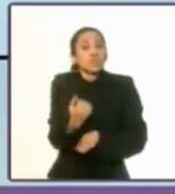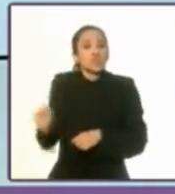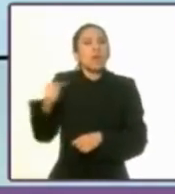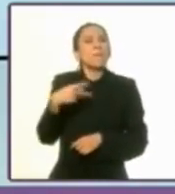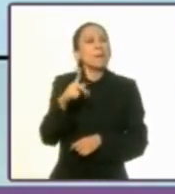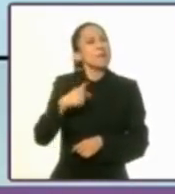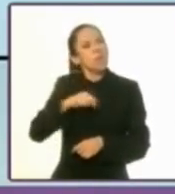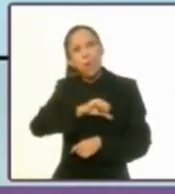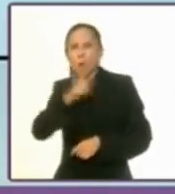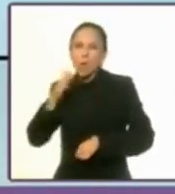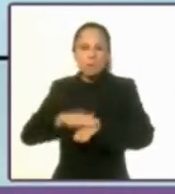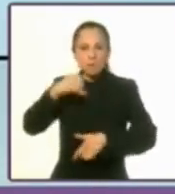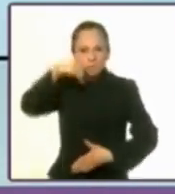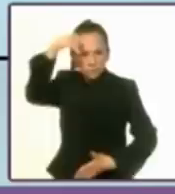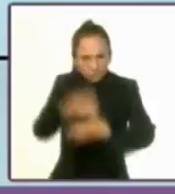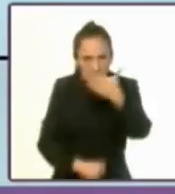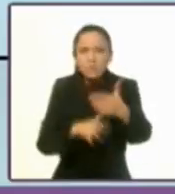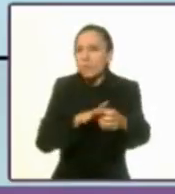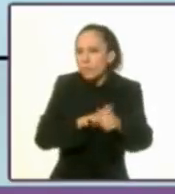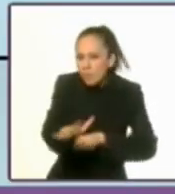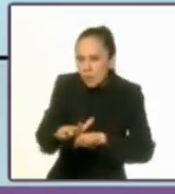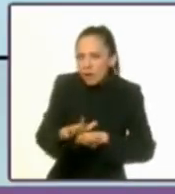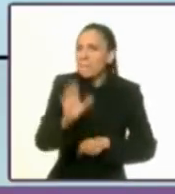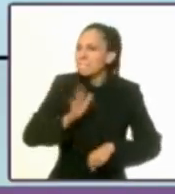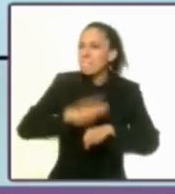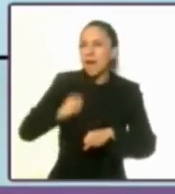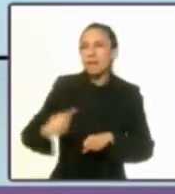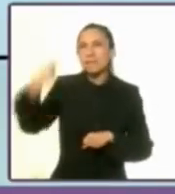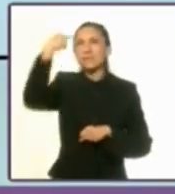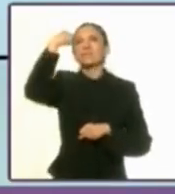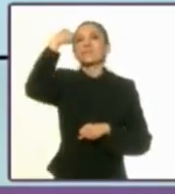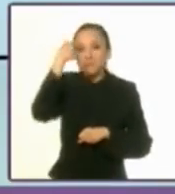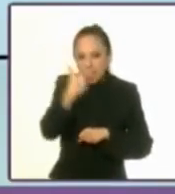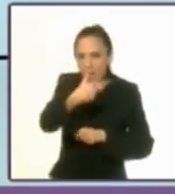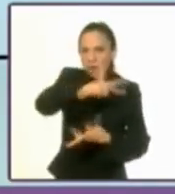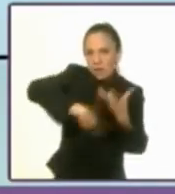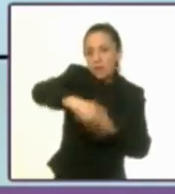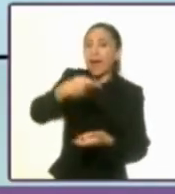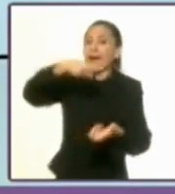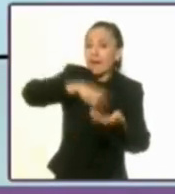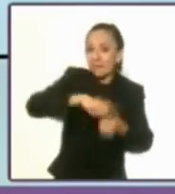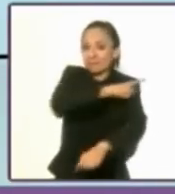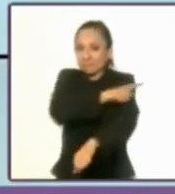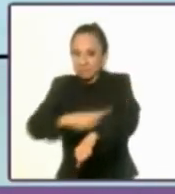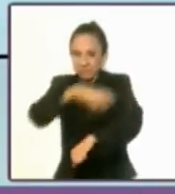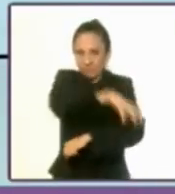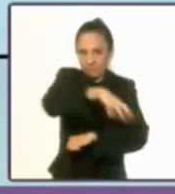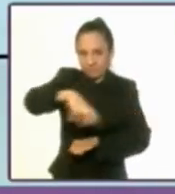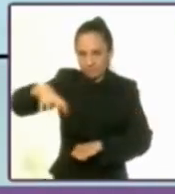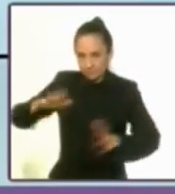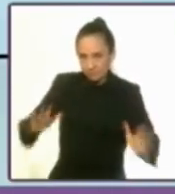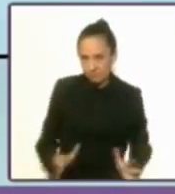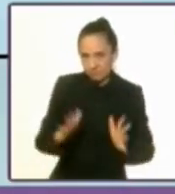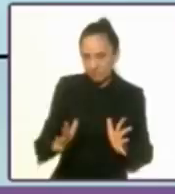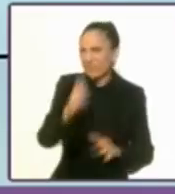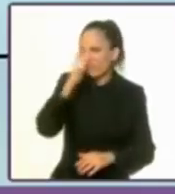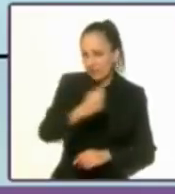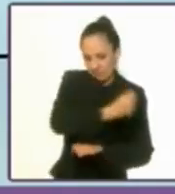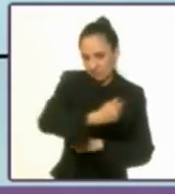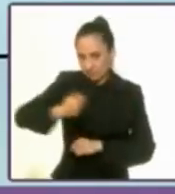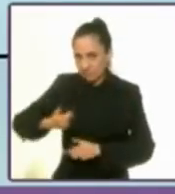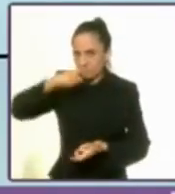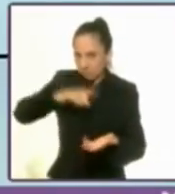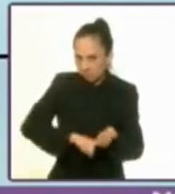muy importante que podamos explotar la vocación económica de cada una de las delegaciones y esto es que cada delegación desarrolla